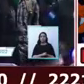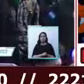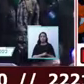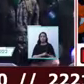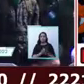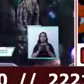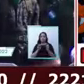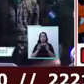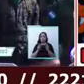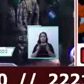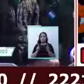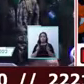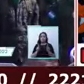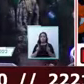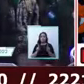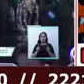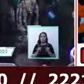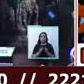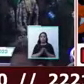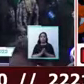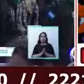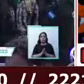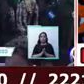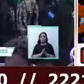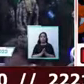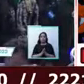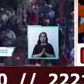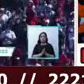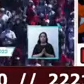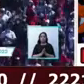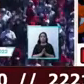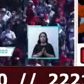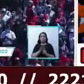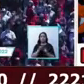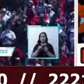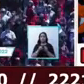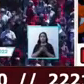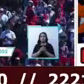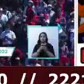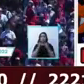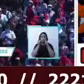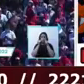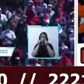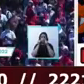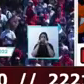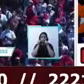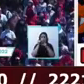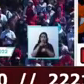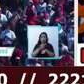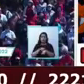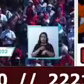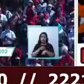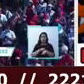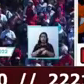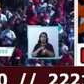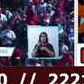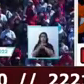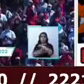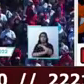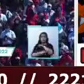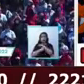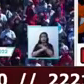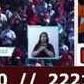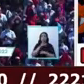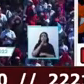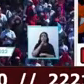que ayuden a construir institucionalidad, pero sobre todo que también ayuden a fortalecer el Estado de Derecho. O sea, ese debería